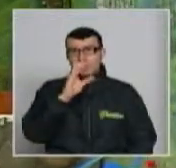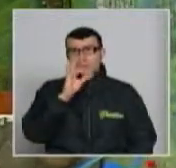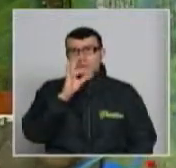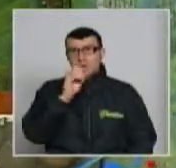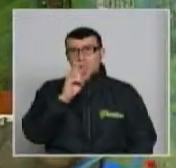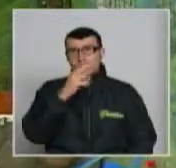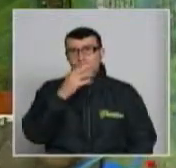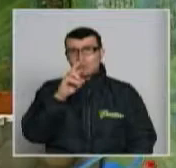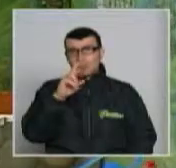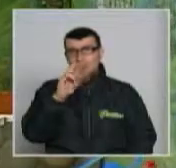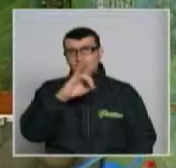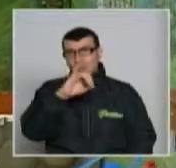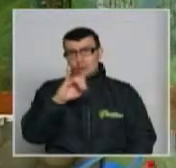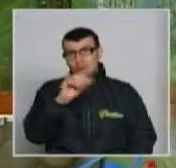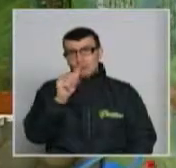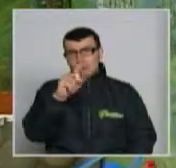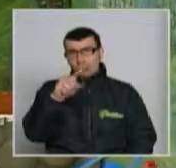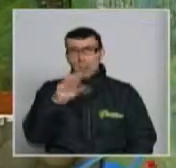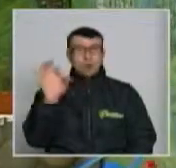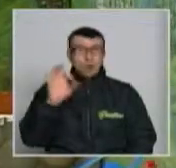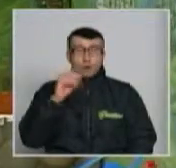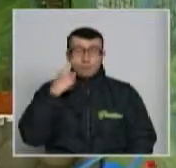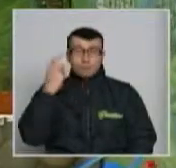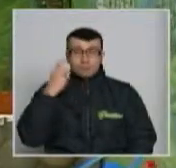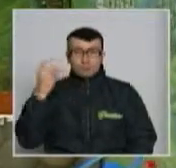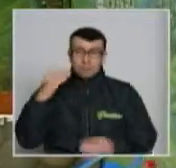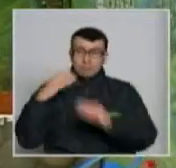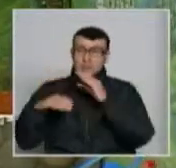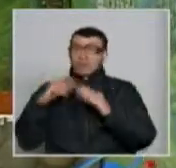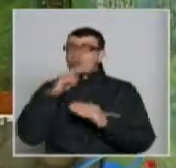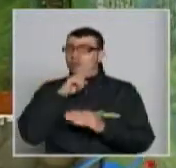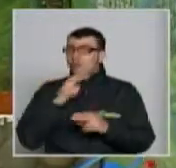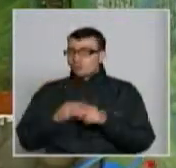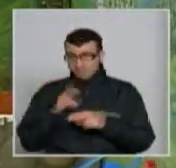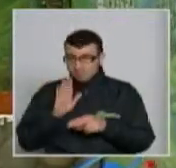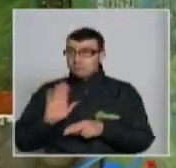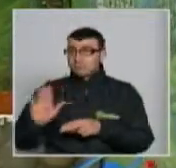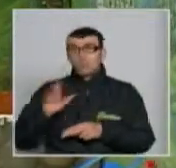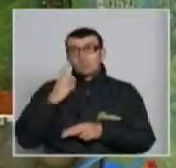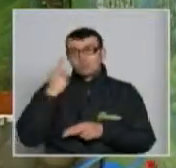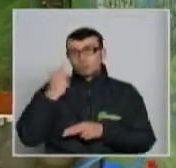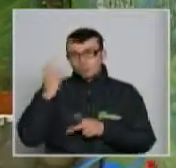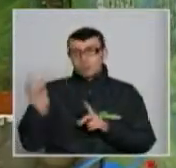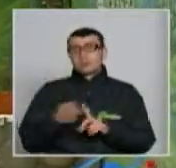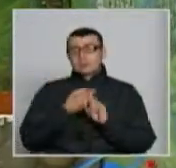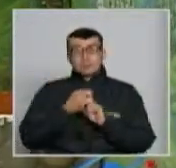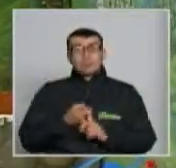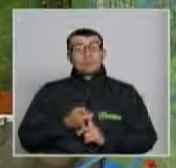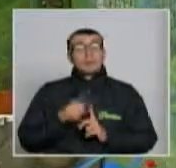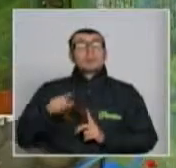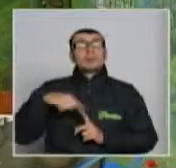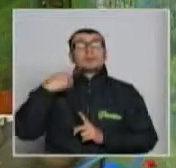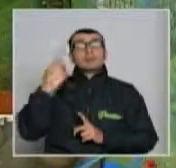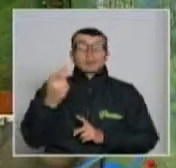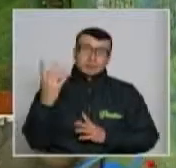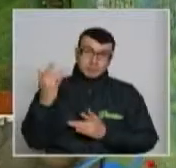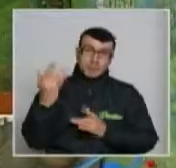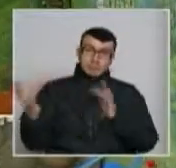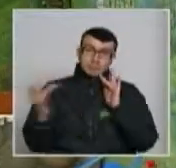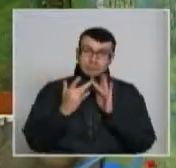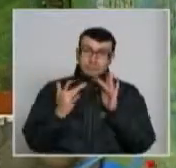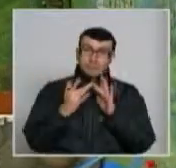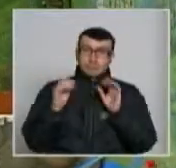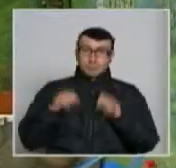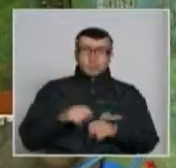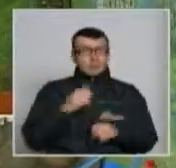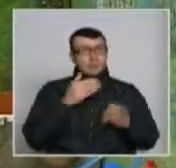o en YouTube están grabados todos estos programas buscando Jorge Enrique Rojas Quiseno. Los esperamos en una nueva edición de Conexión Vital